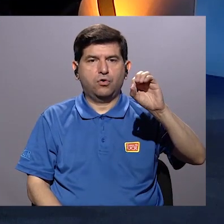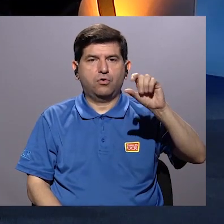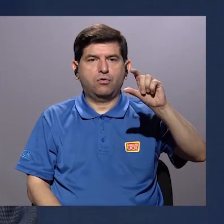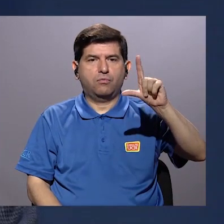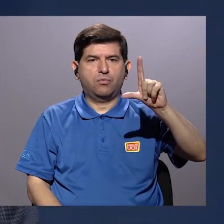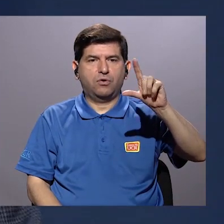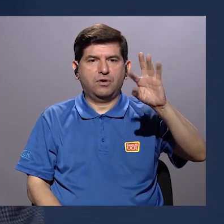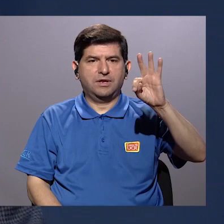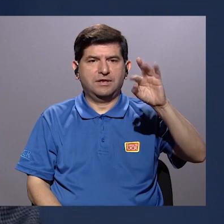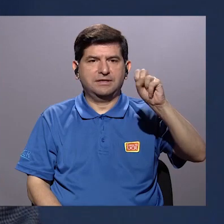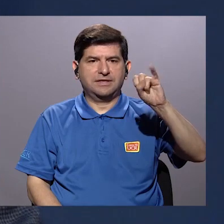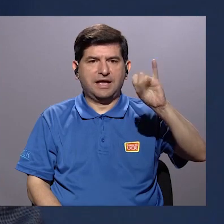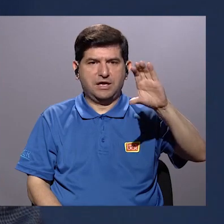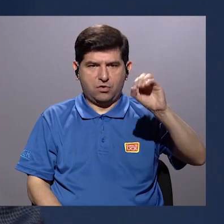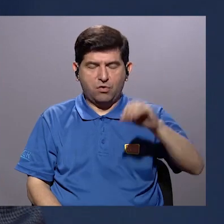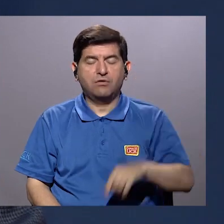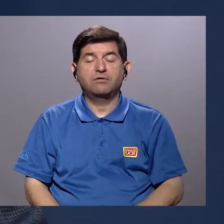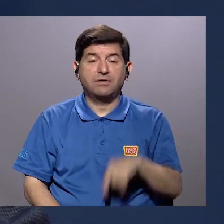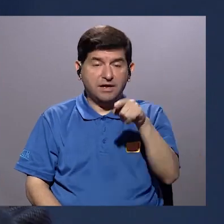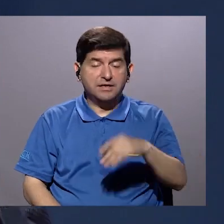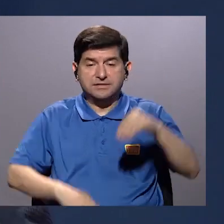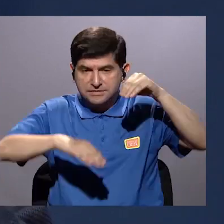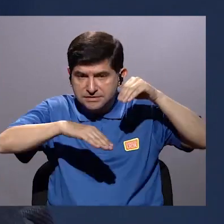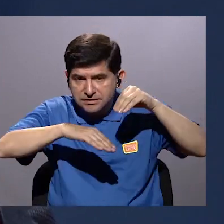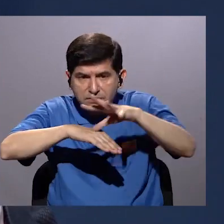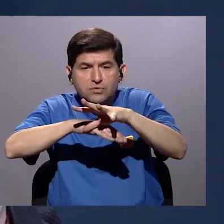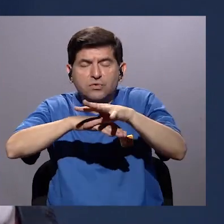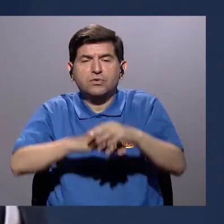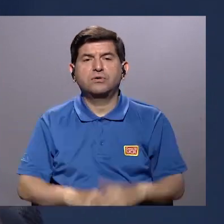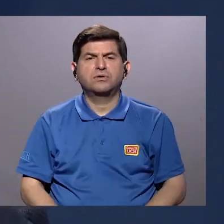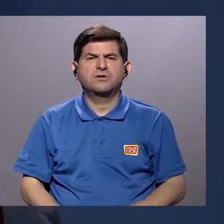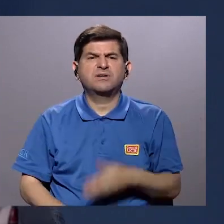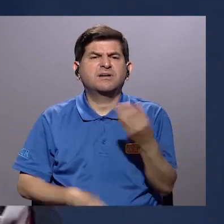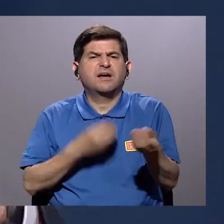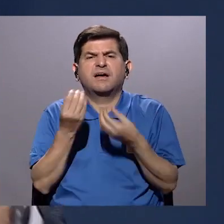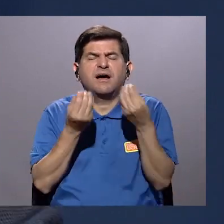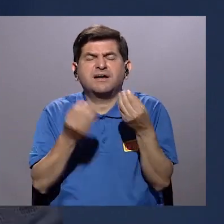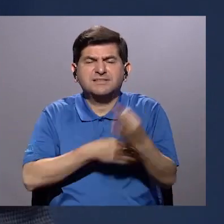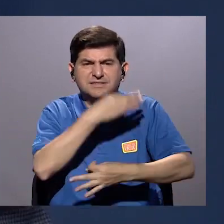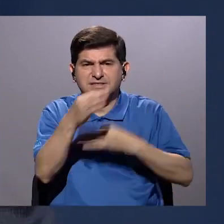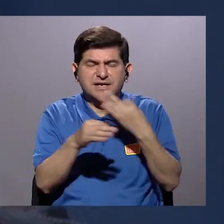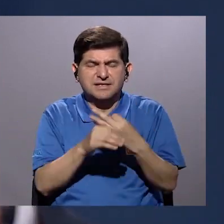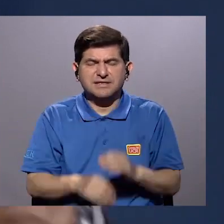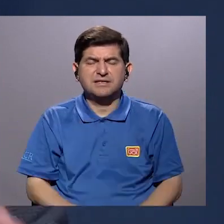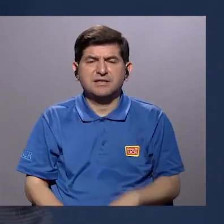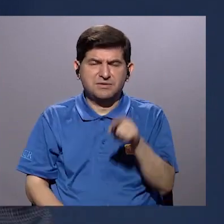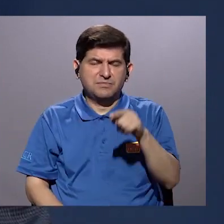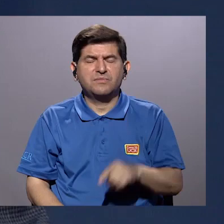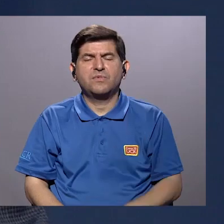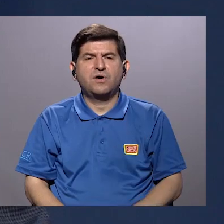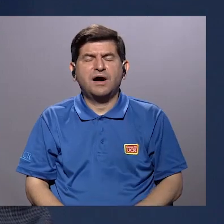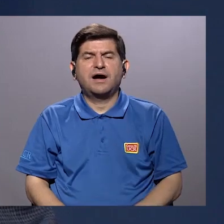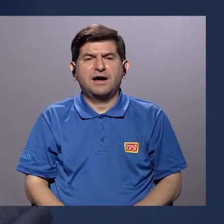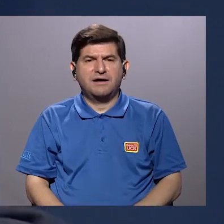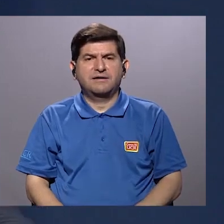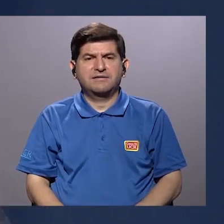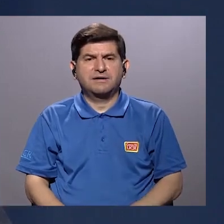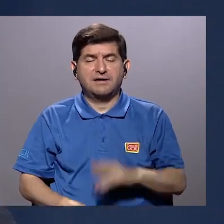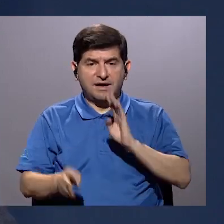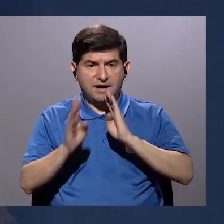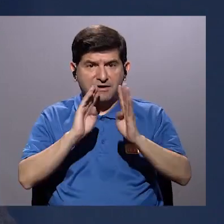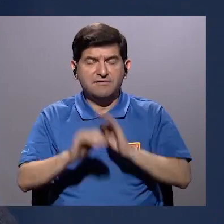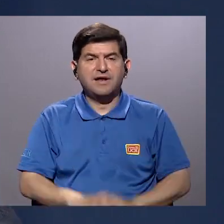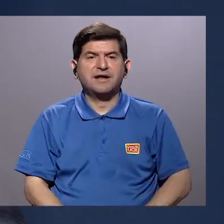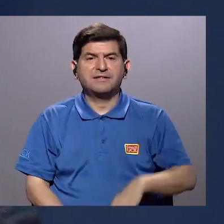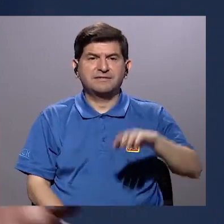joven, es un efecto que produce un cierto tipo de corriente, ¿verdad? Que llamamos continua, pero la que